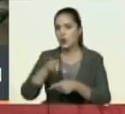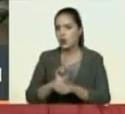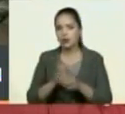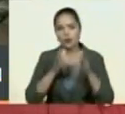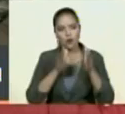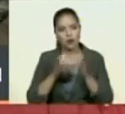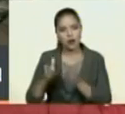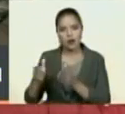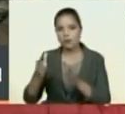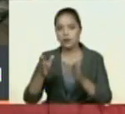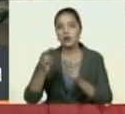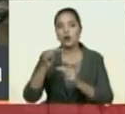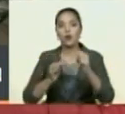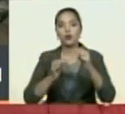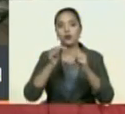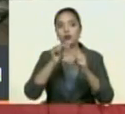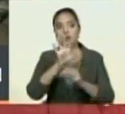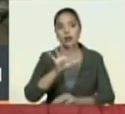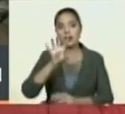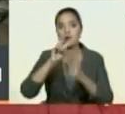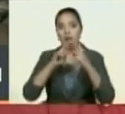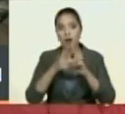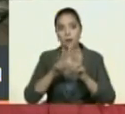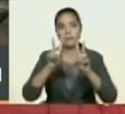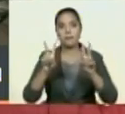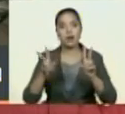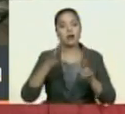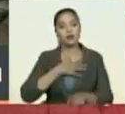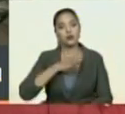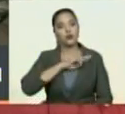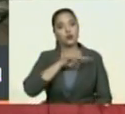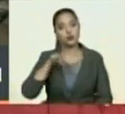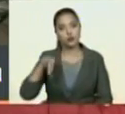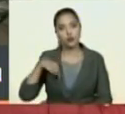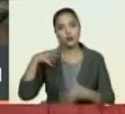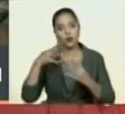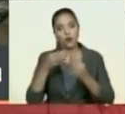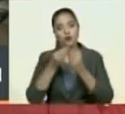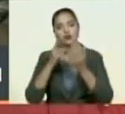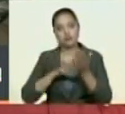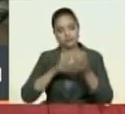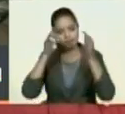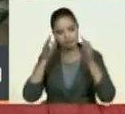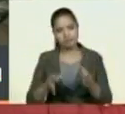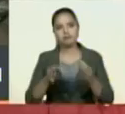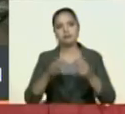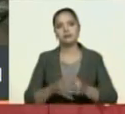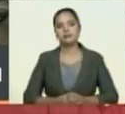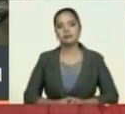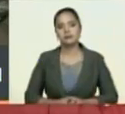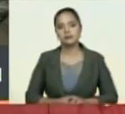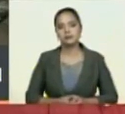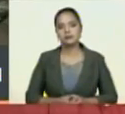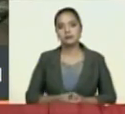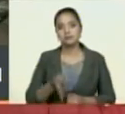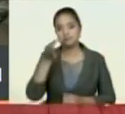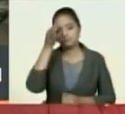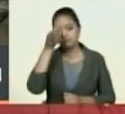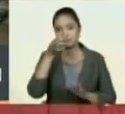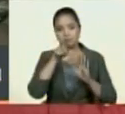camino para construir la paz y nosotros juntos la garantizaremos y